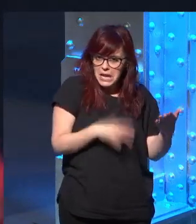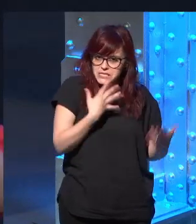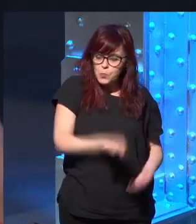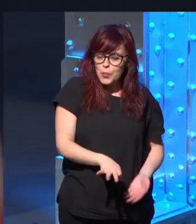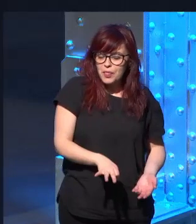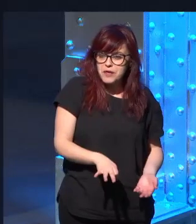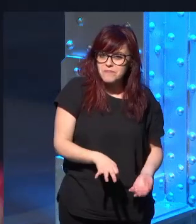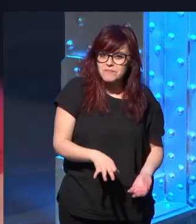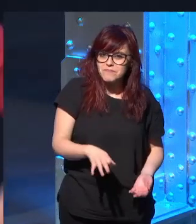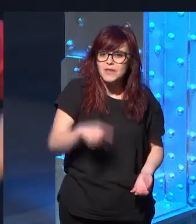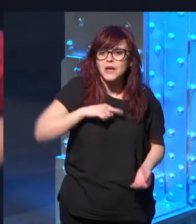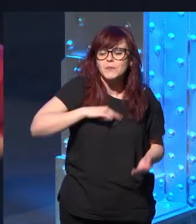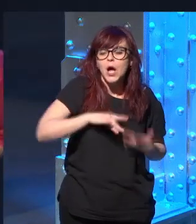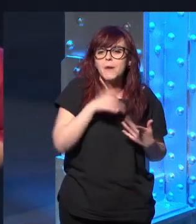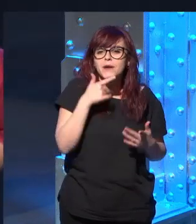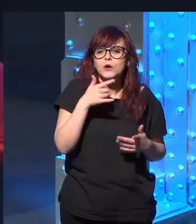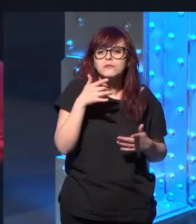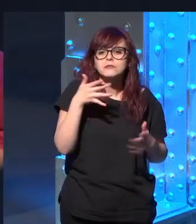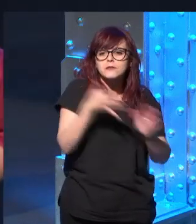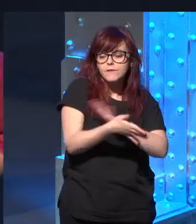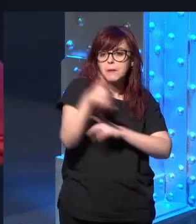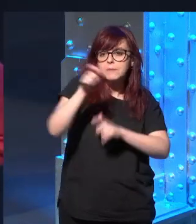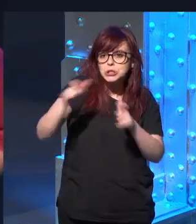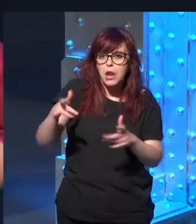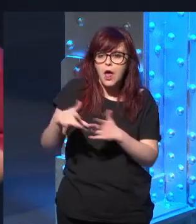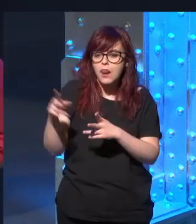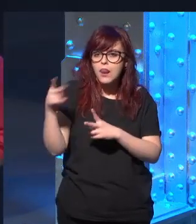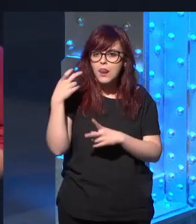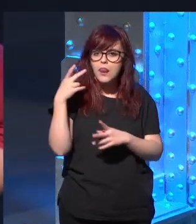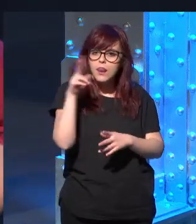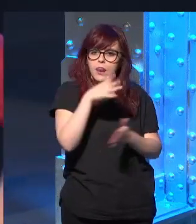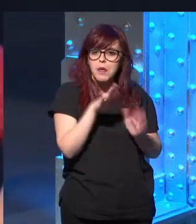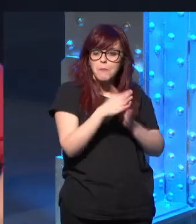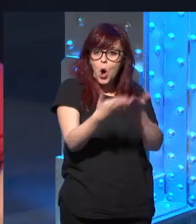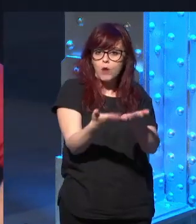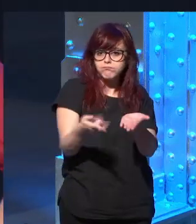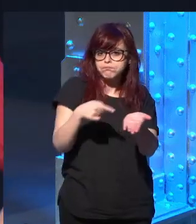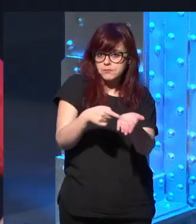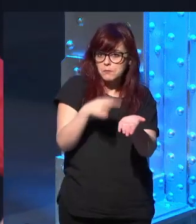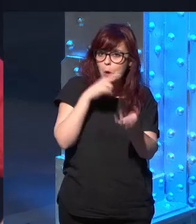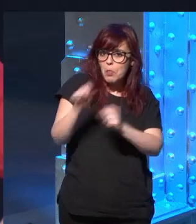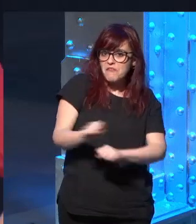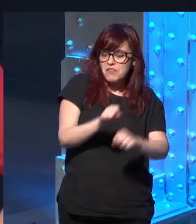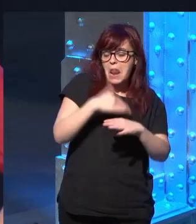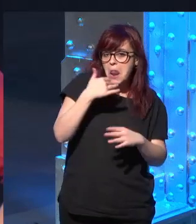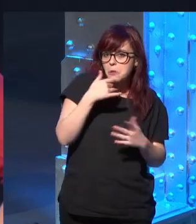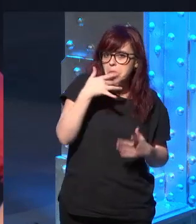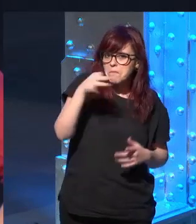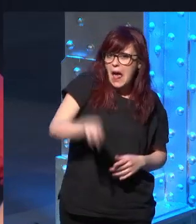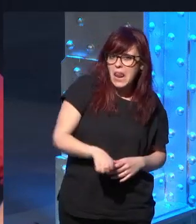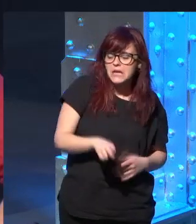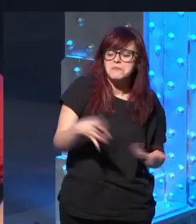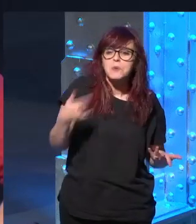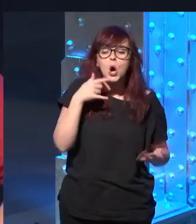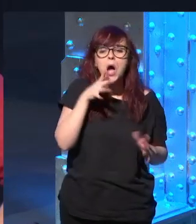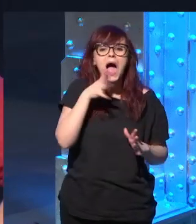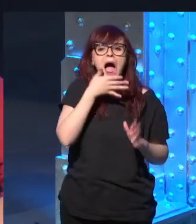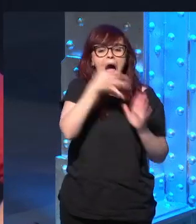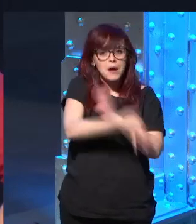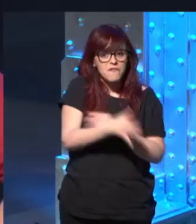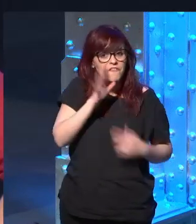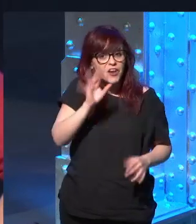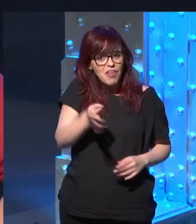decir, no es para que lo lea nadie, pero podría defenderlo completamente, ¿no? Digamos,